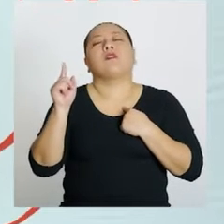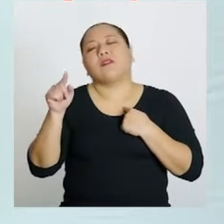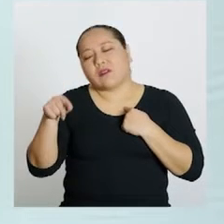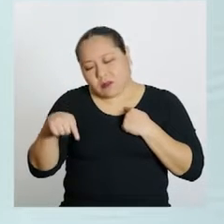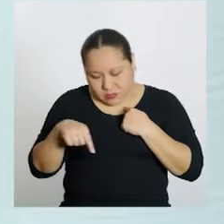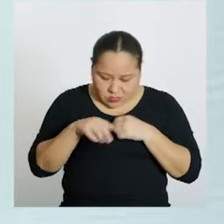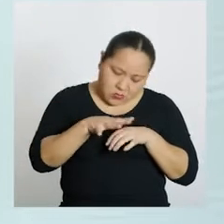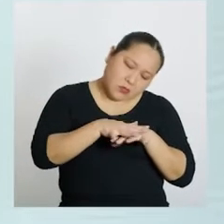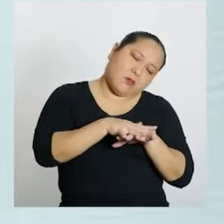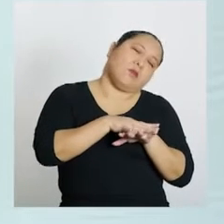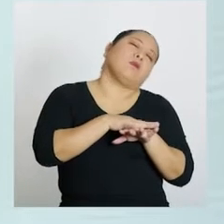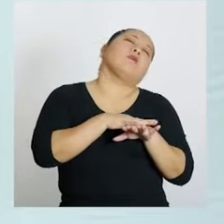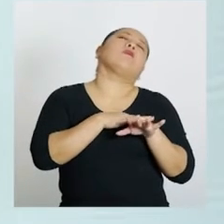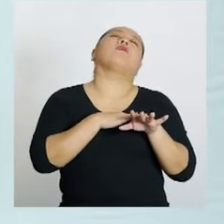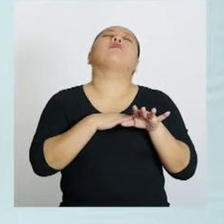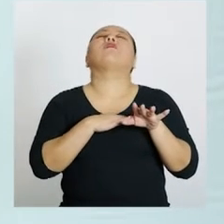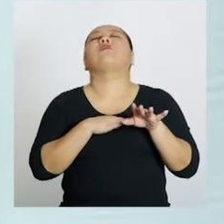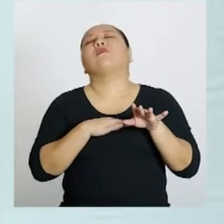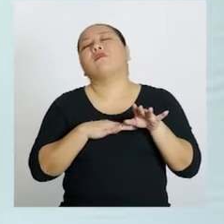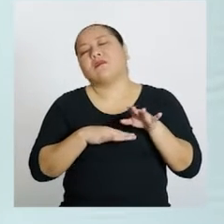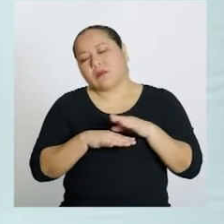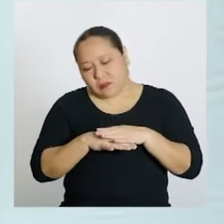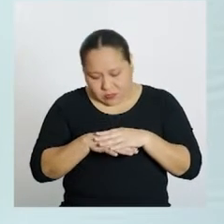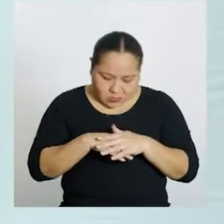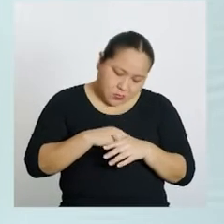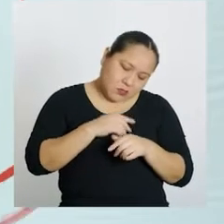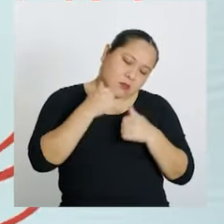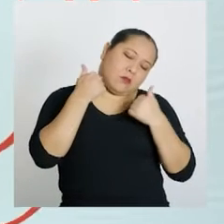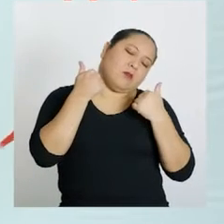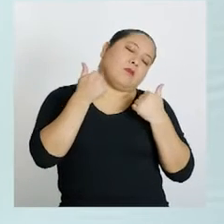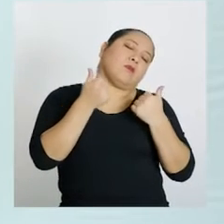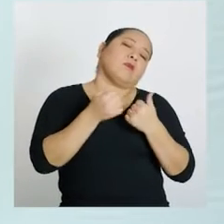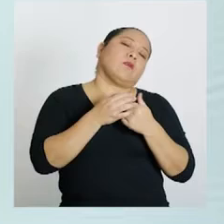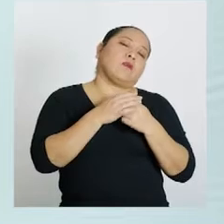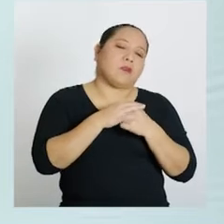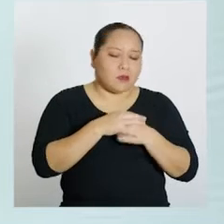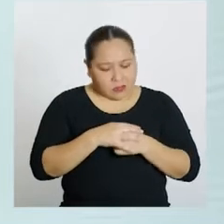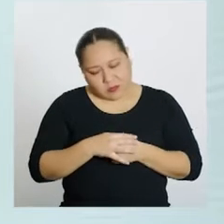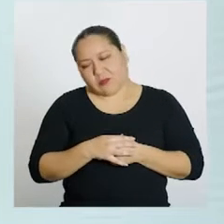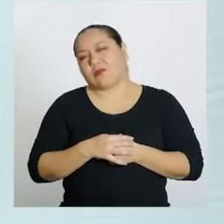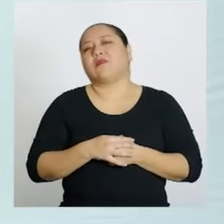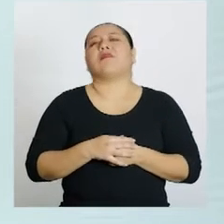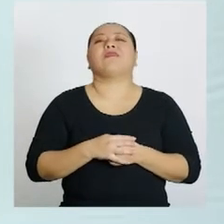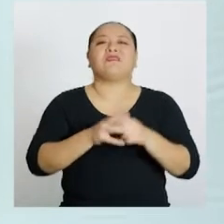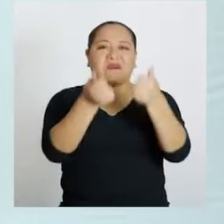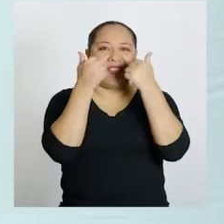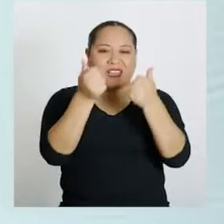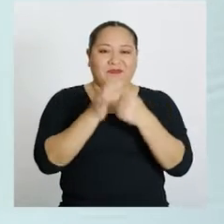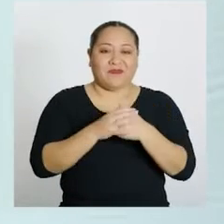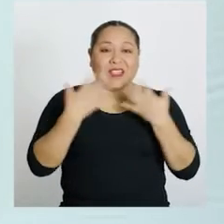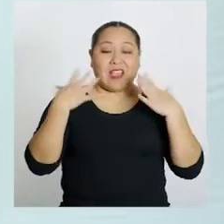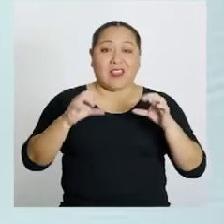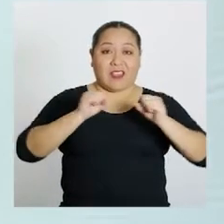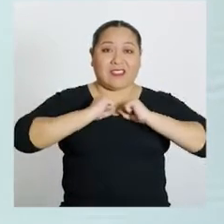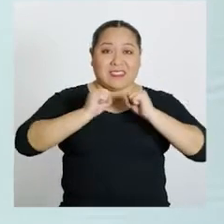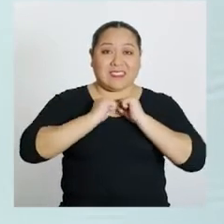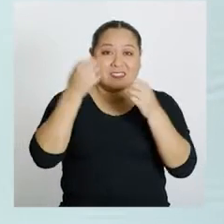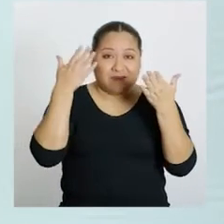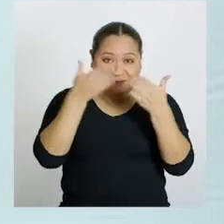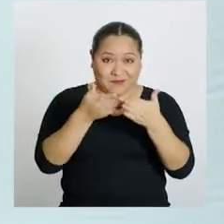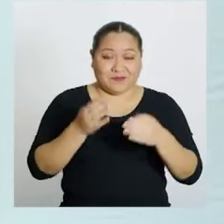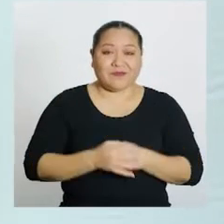Despacio. Despacio. Eso es. Muy bien. Ahora vamos con nuestro ejercicio